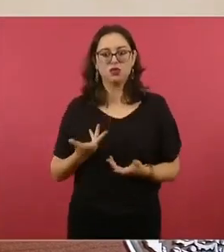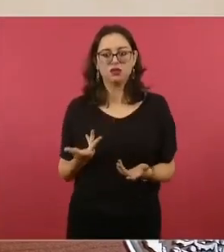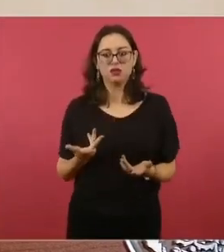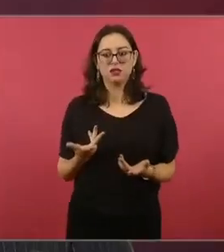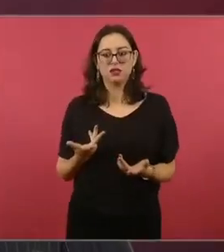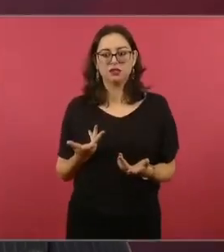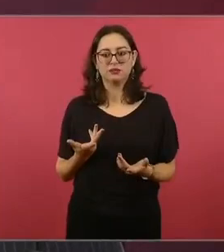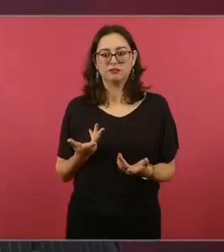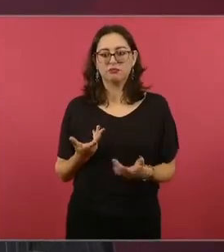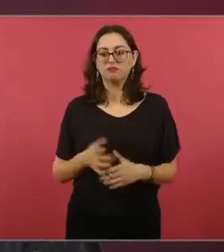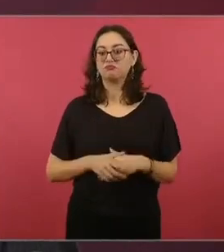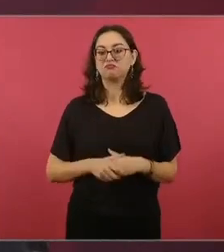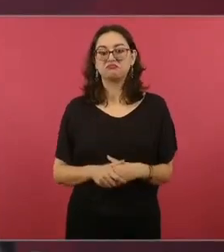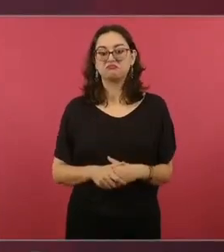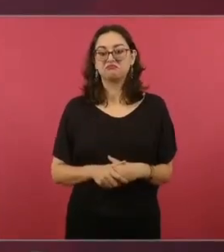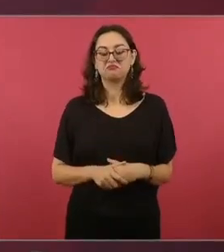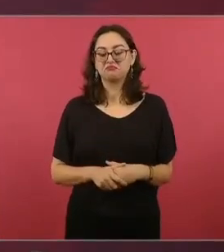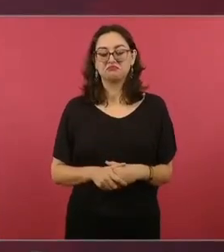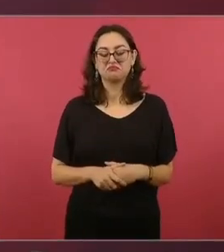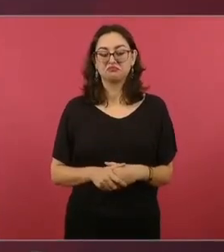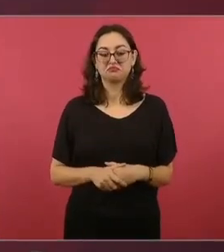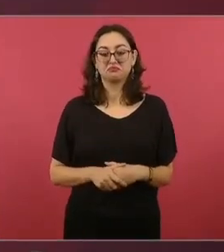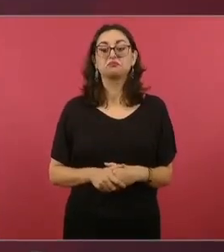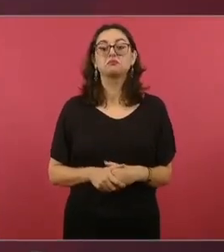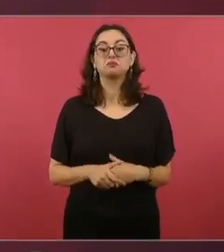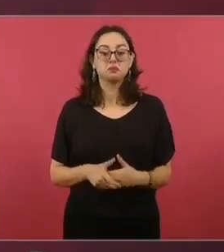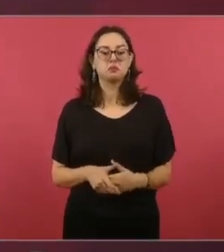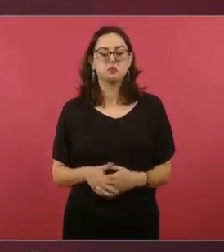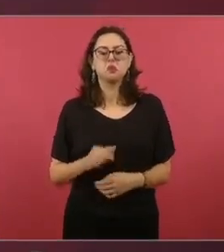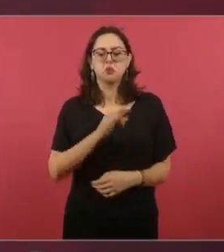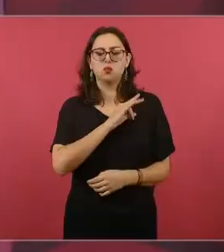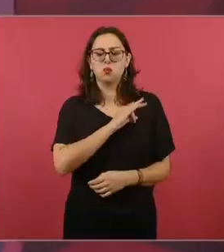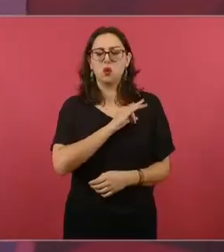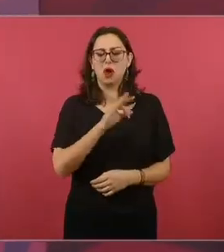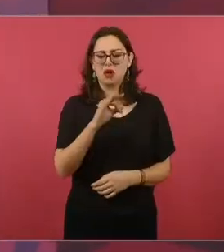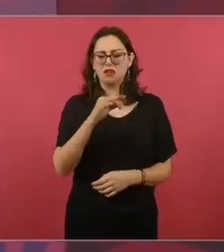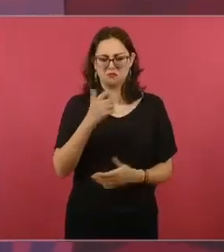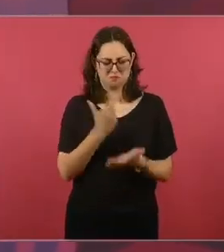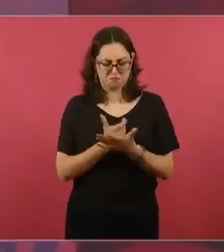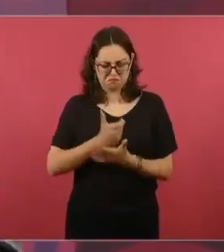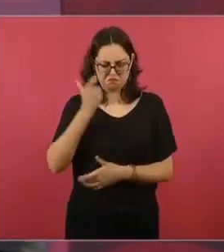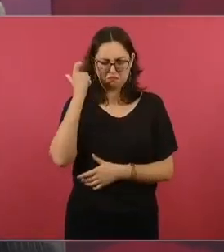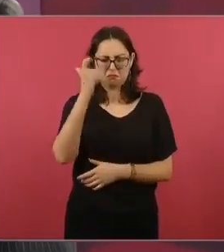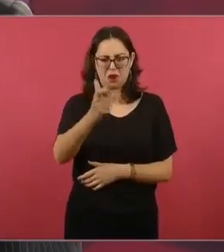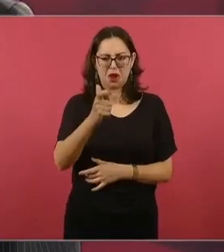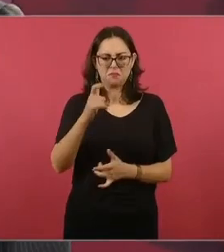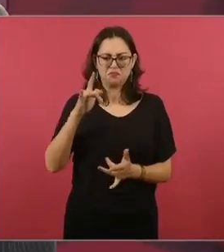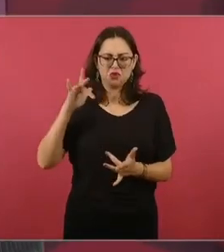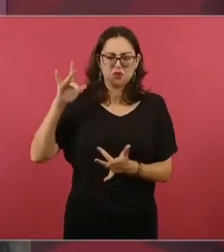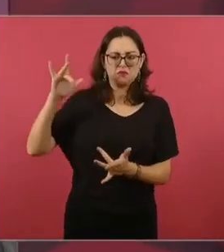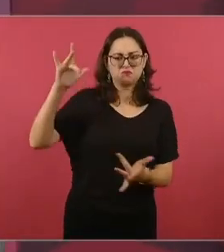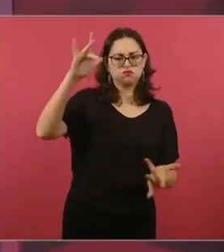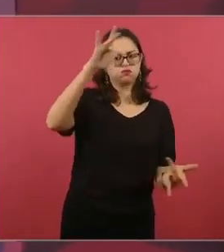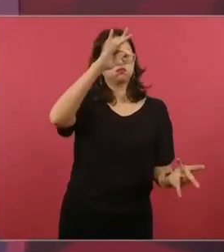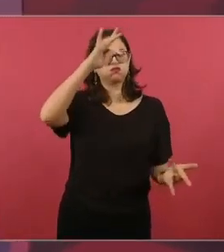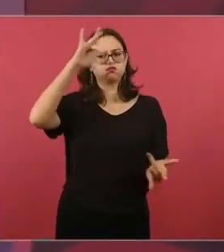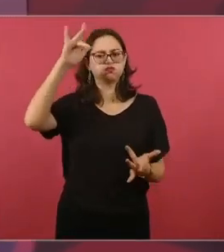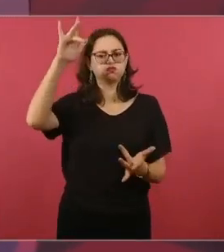Porque sí pueden tener un satélite para sonorizarnos